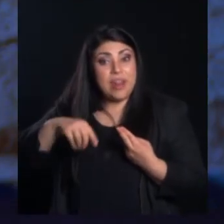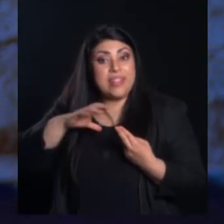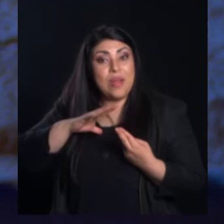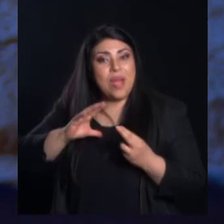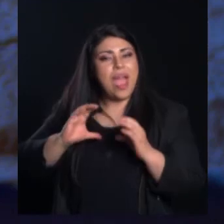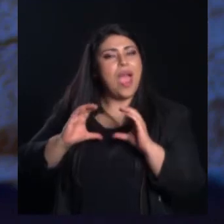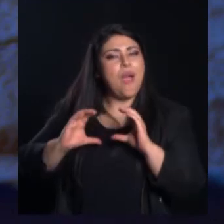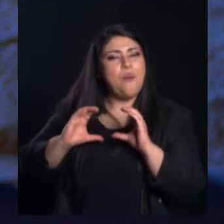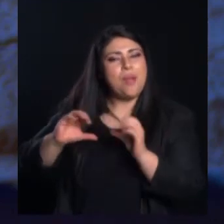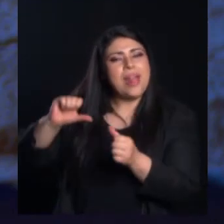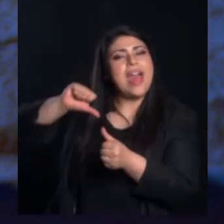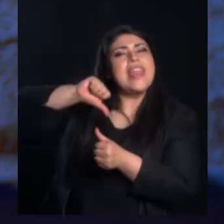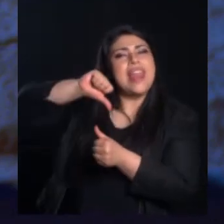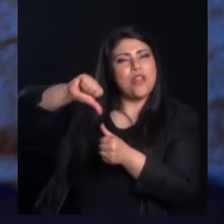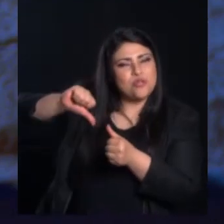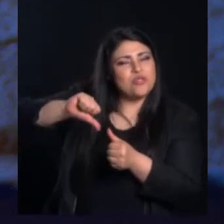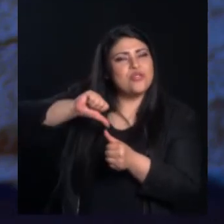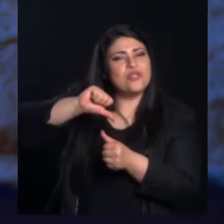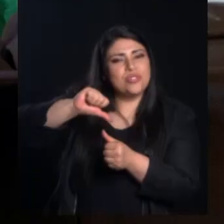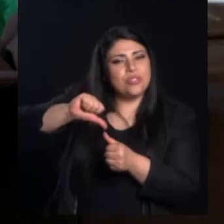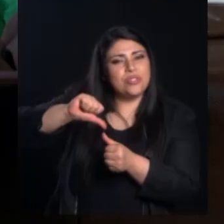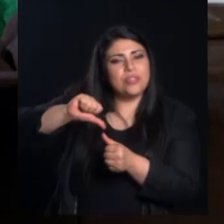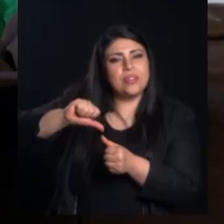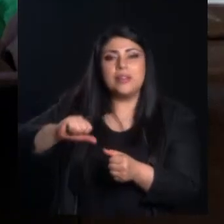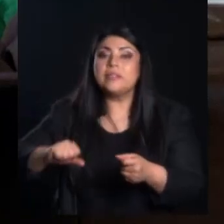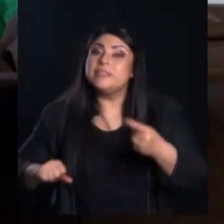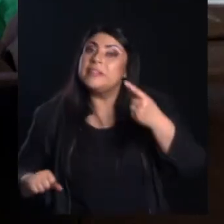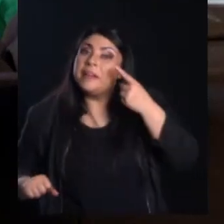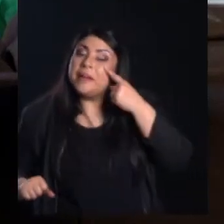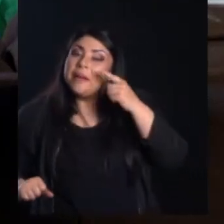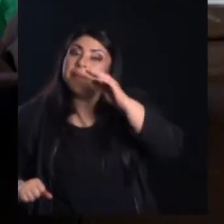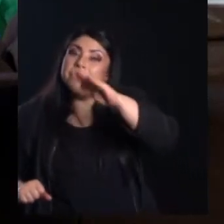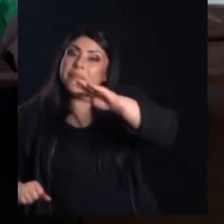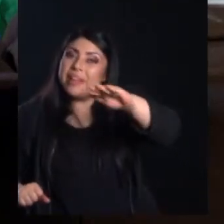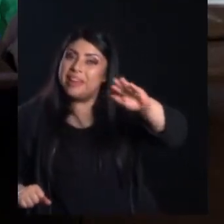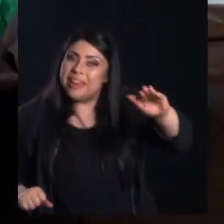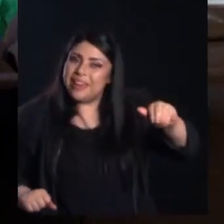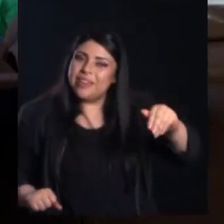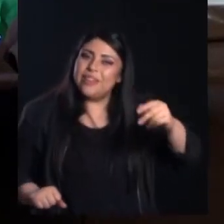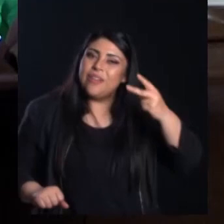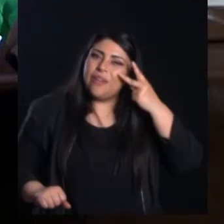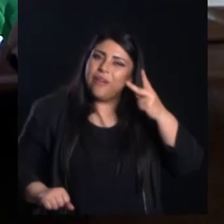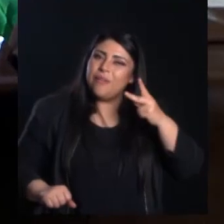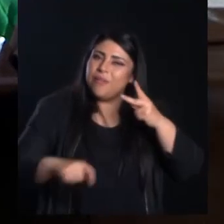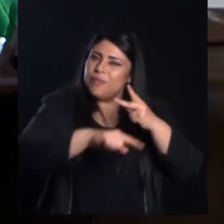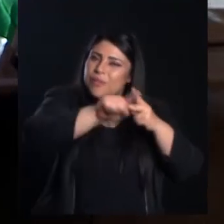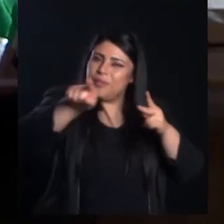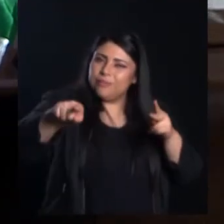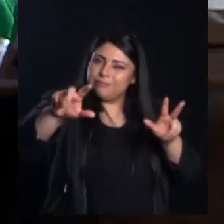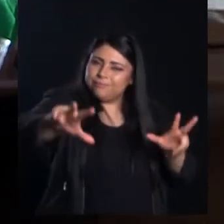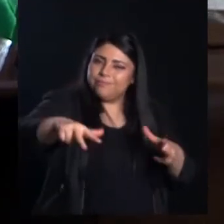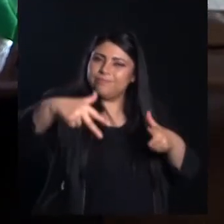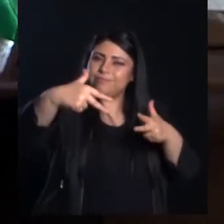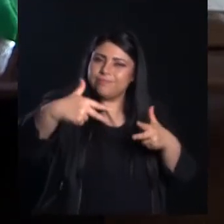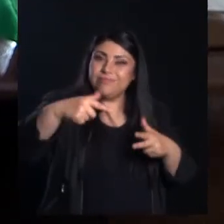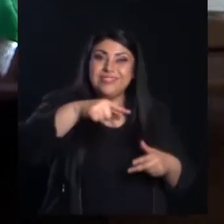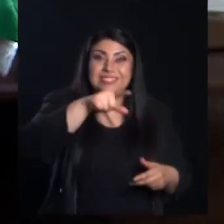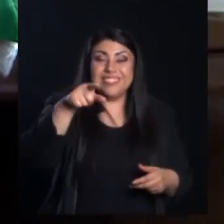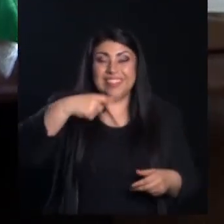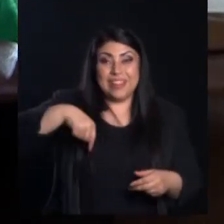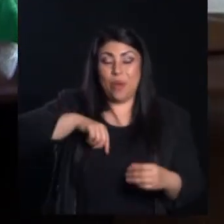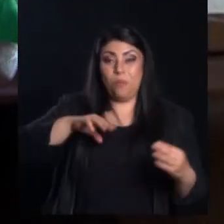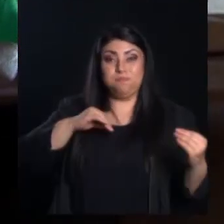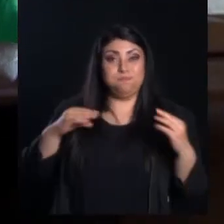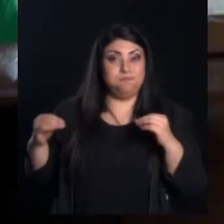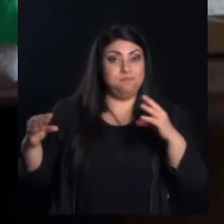así es a los que nos están viendo en casa a ti que estás conectado que mientras hablábamos